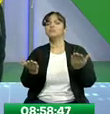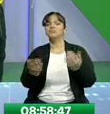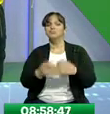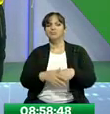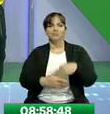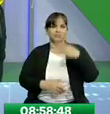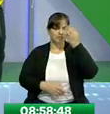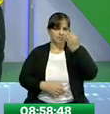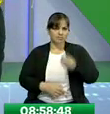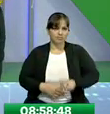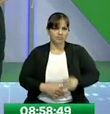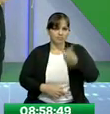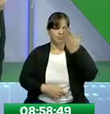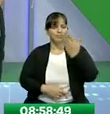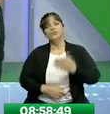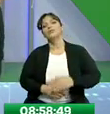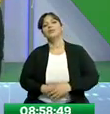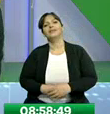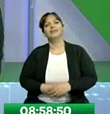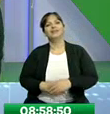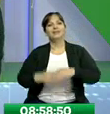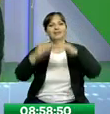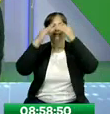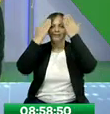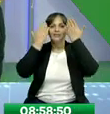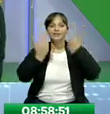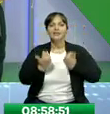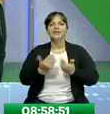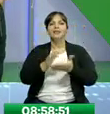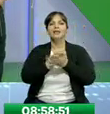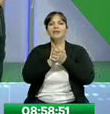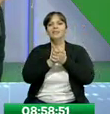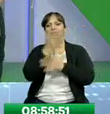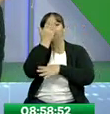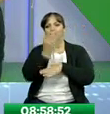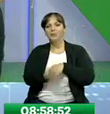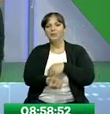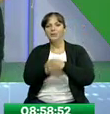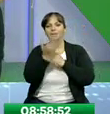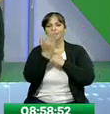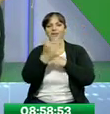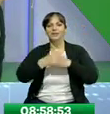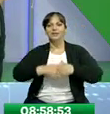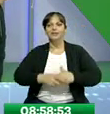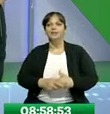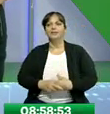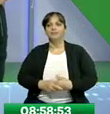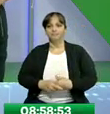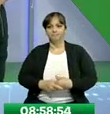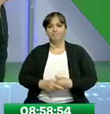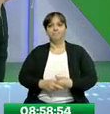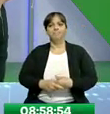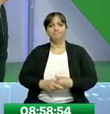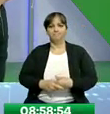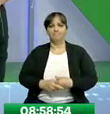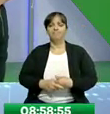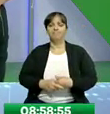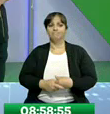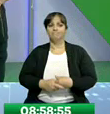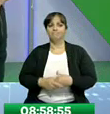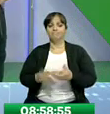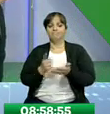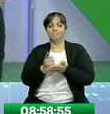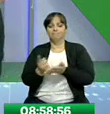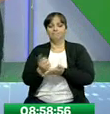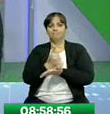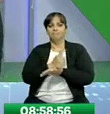que tal el rosa elena y amigos muy buen día efectivamente hace pocos días fallecido un marino a causa del virus